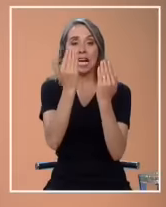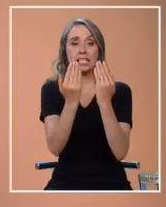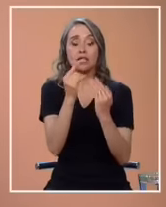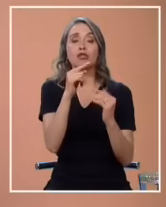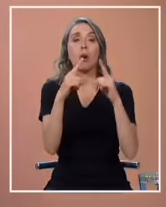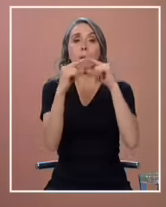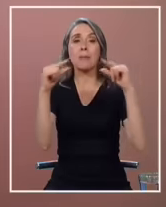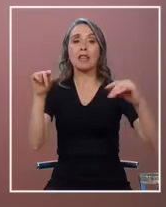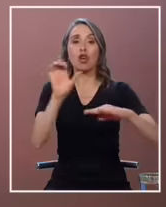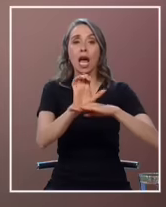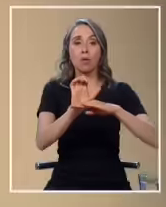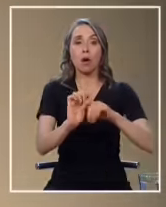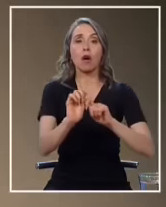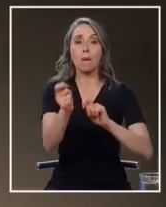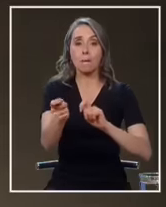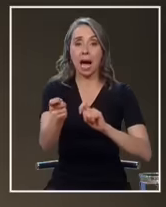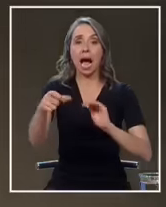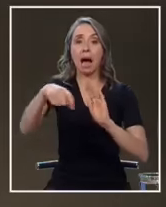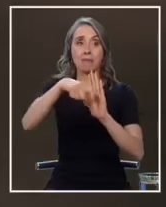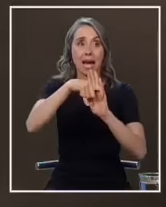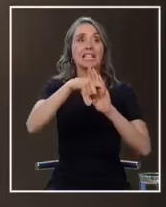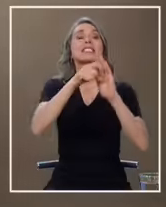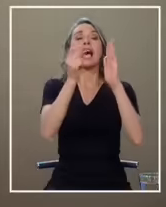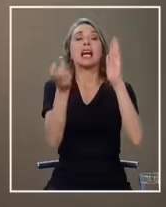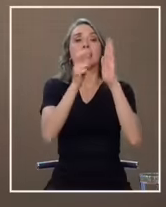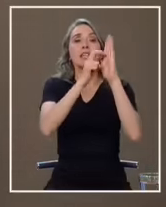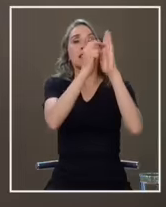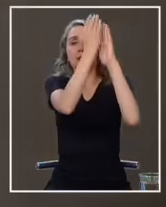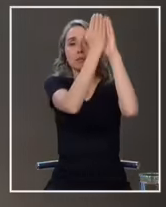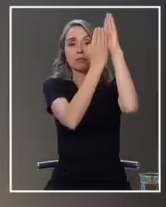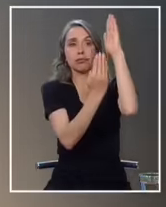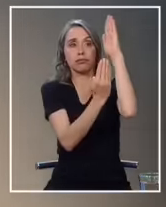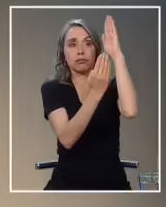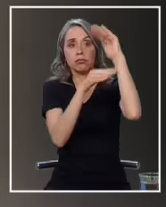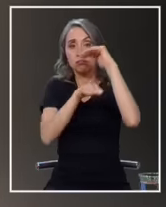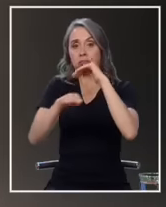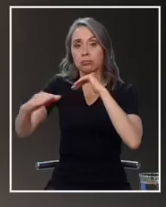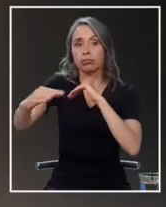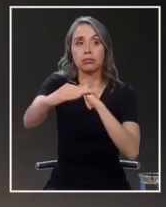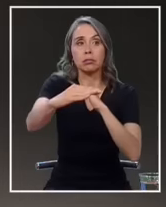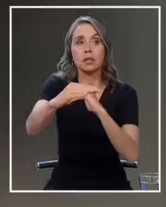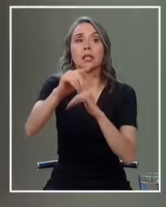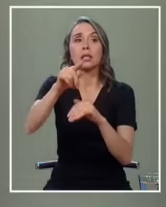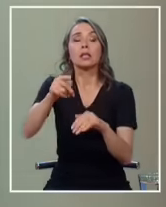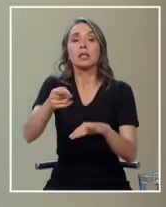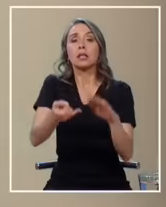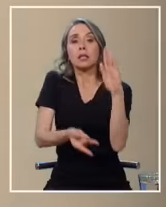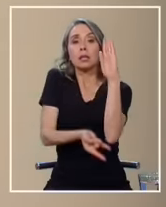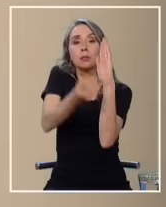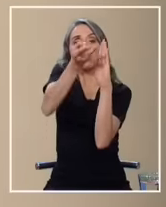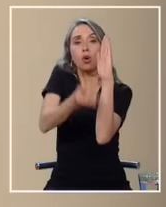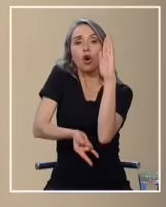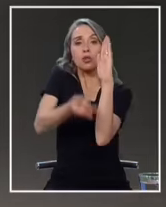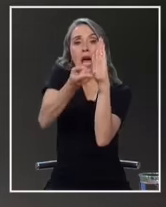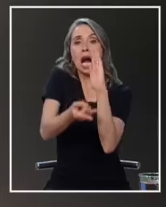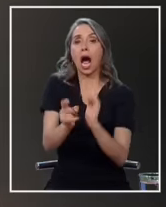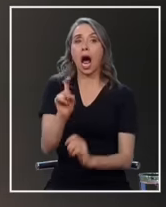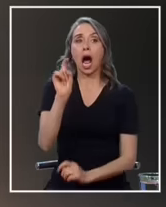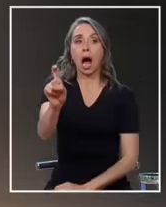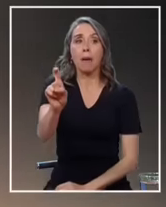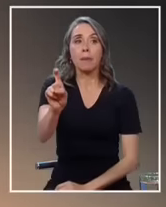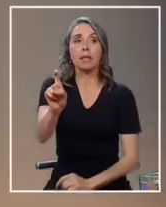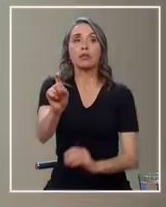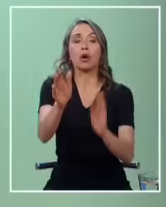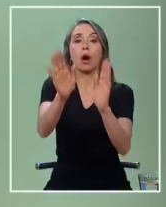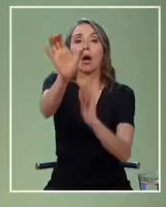ascensor de Metro Ecuador, pagas tu pasaje y te encuentras con la grata sorpresa. Un montacargas que tienes que mantener apretado un botón y abrir la